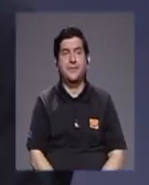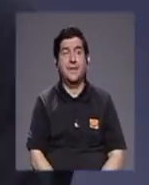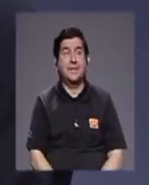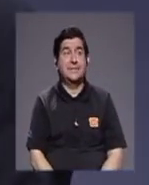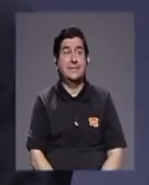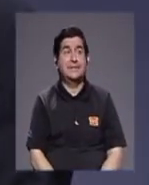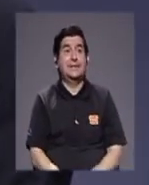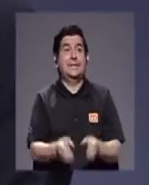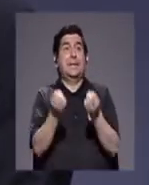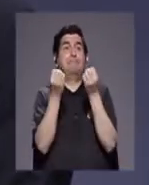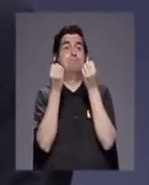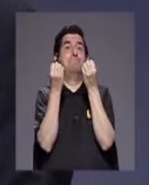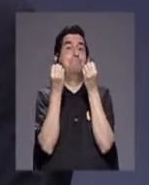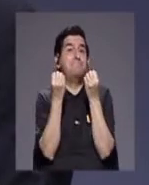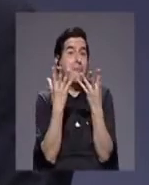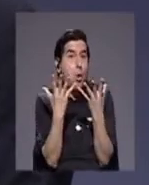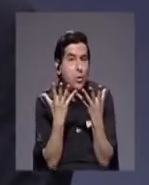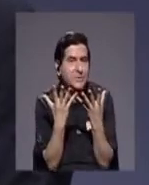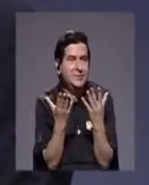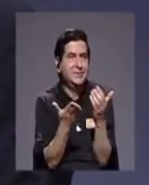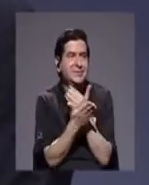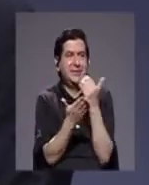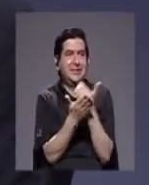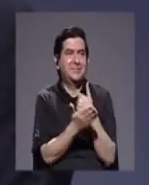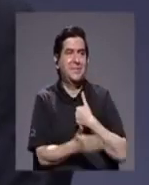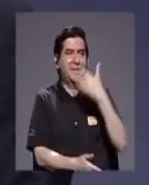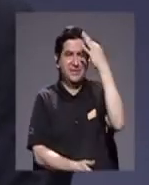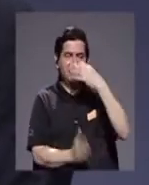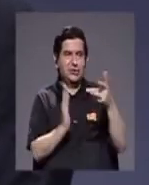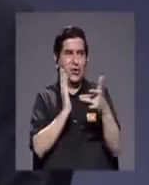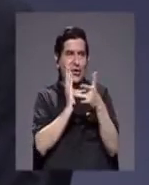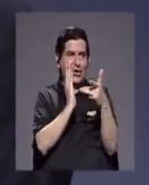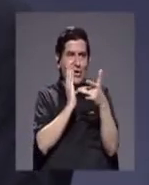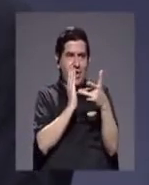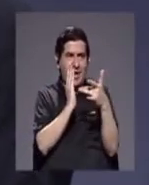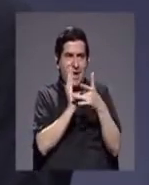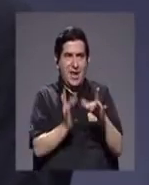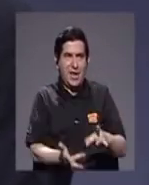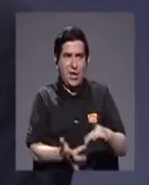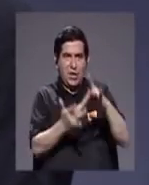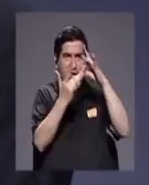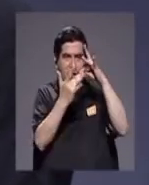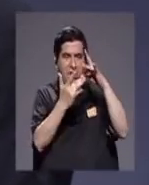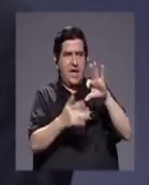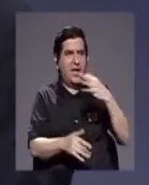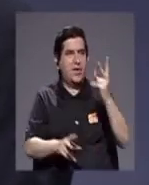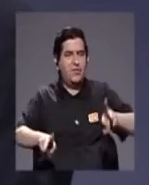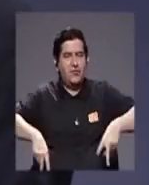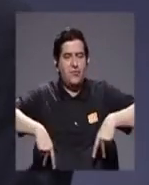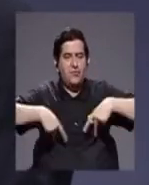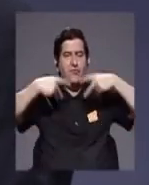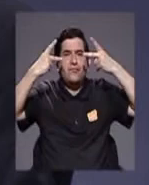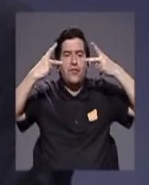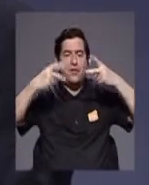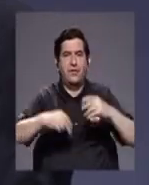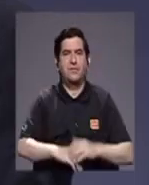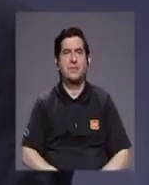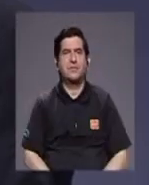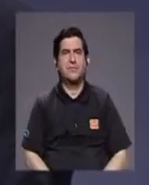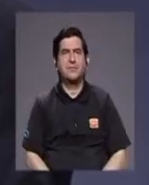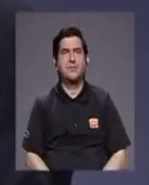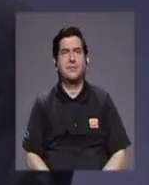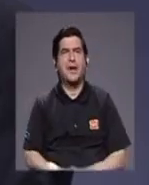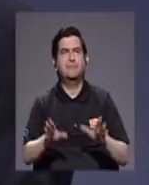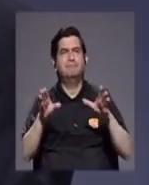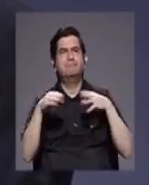Bueno, hay muchísimos, pero muchísimos recursos. Yo creo que la tecnología, sobre todo para los estilos de vida más